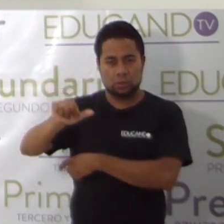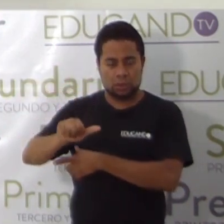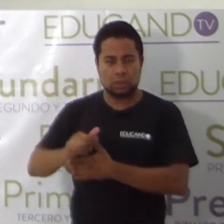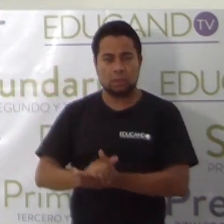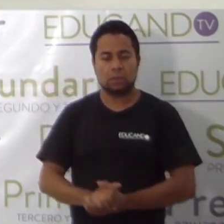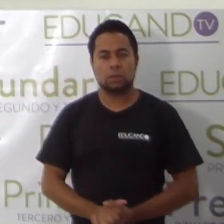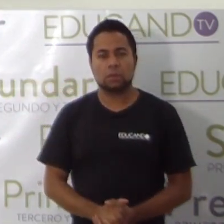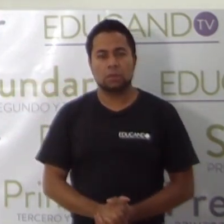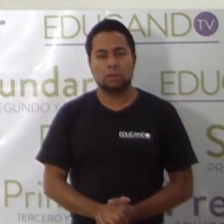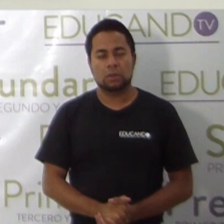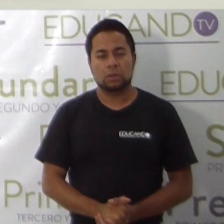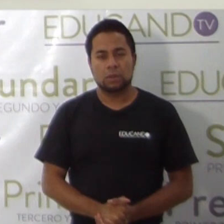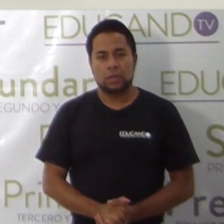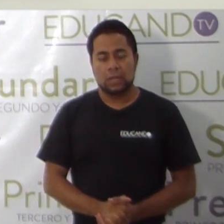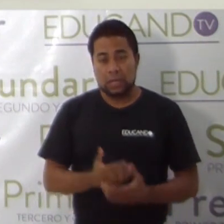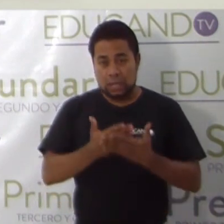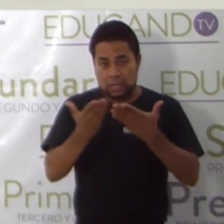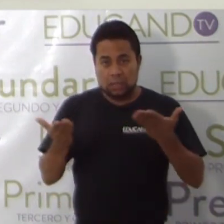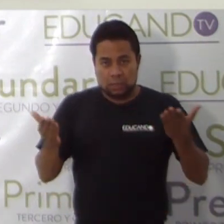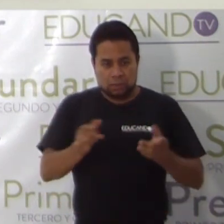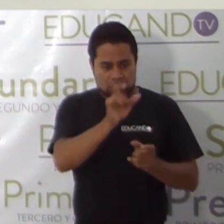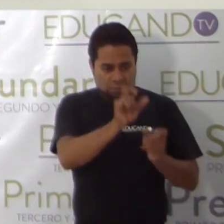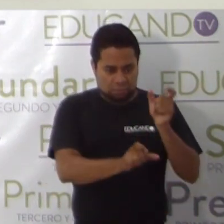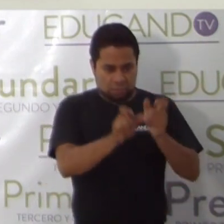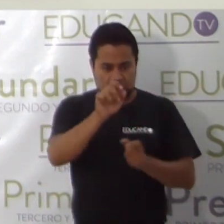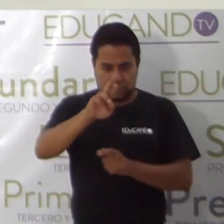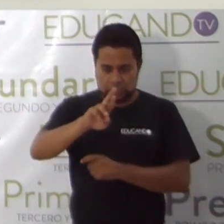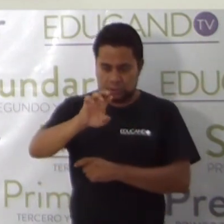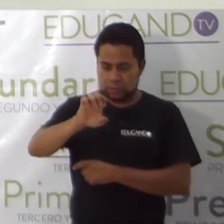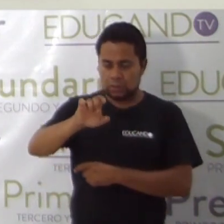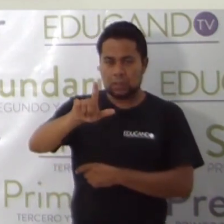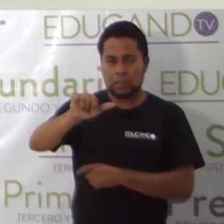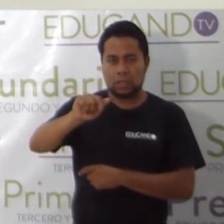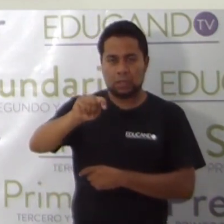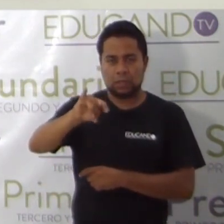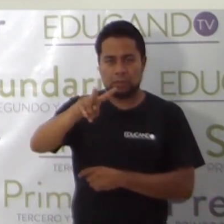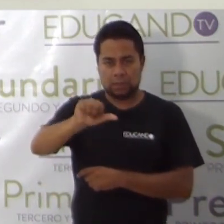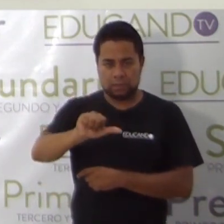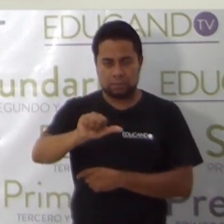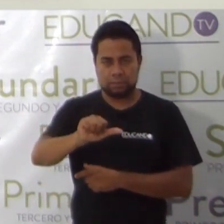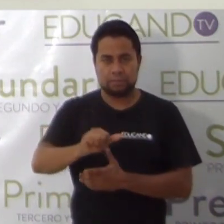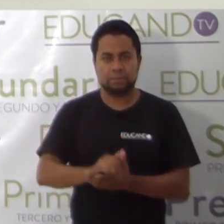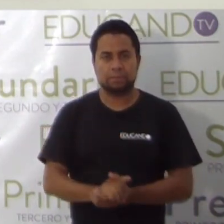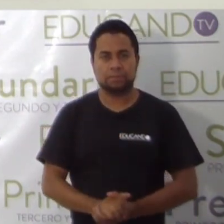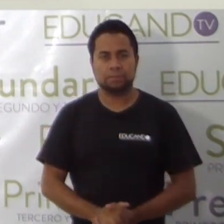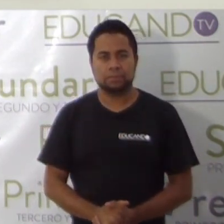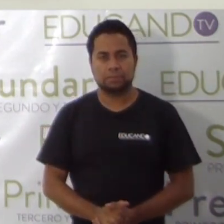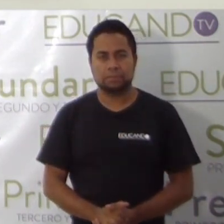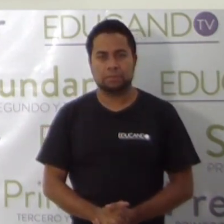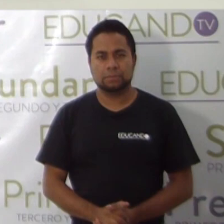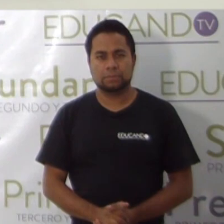las tablas de frecuencia relativa, ¿sí?